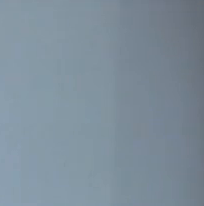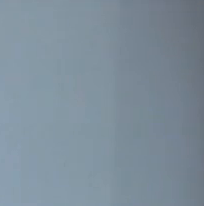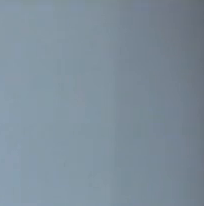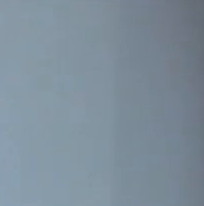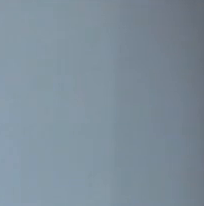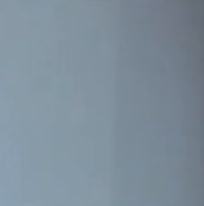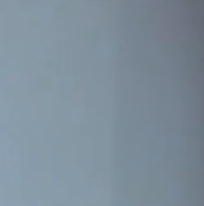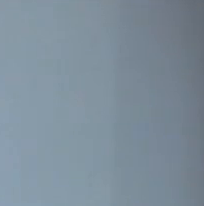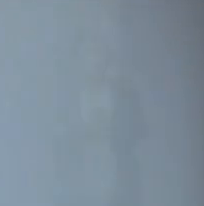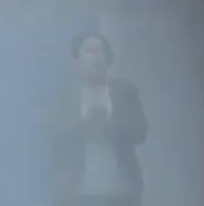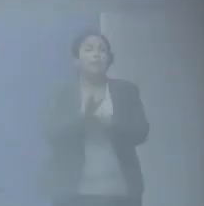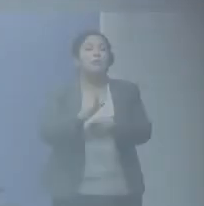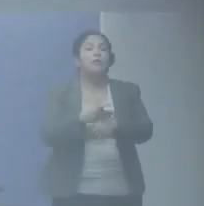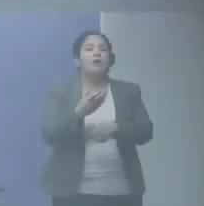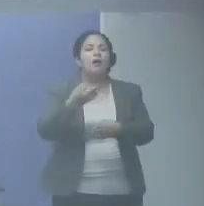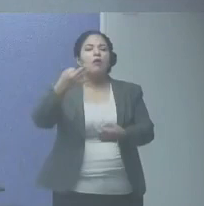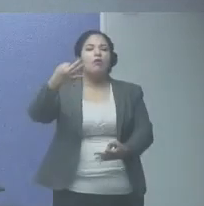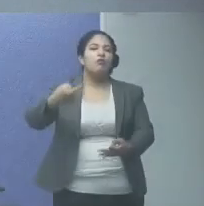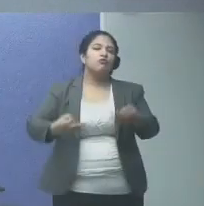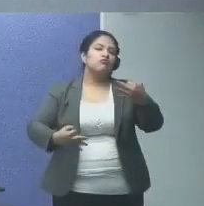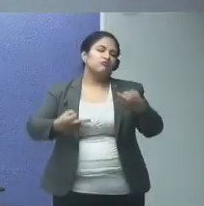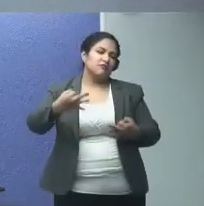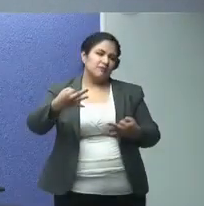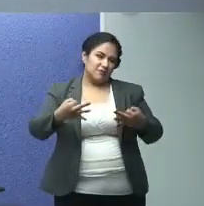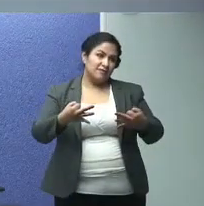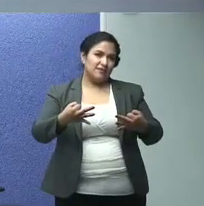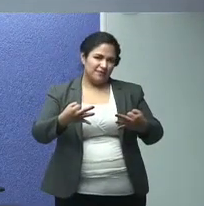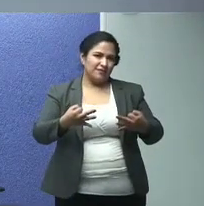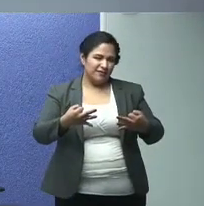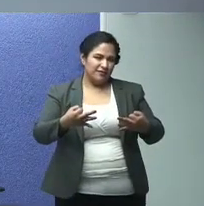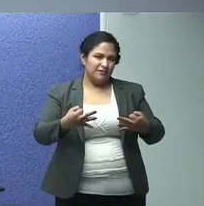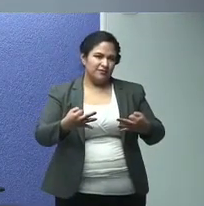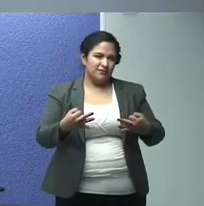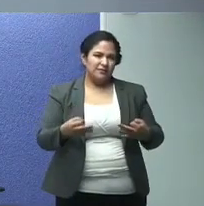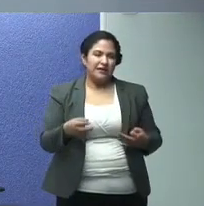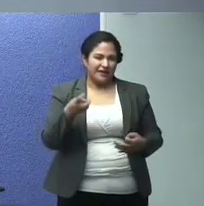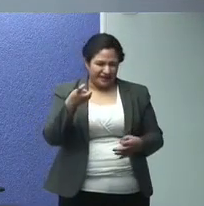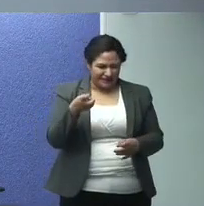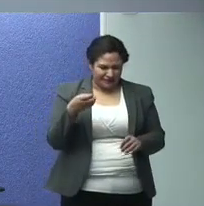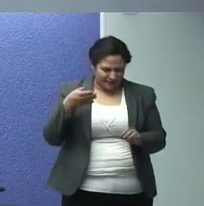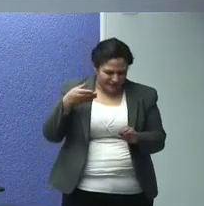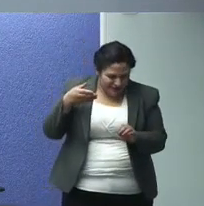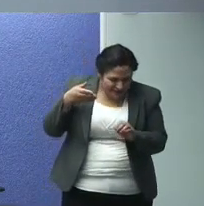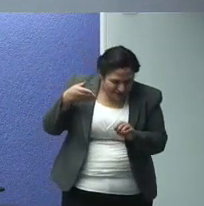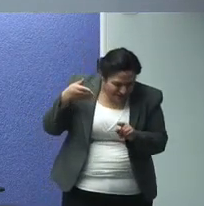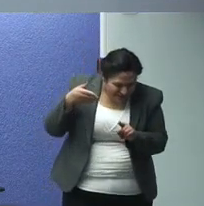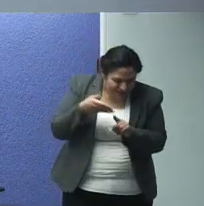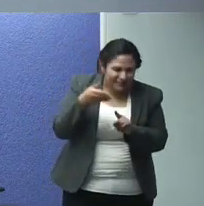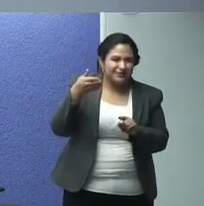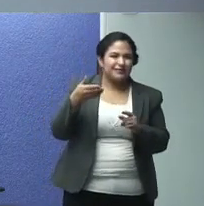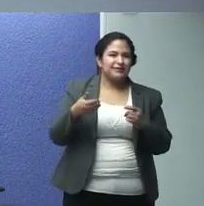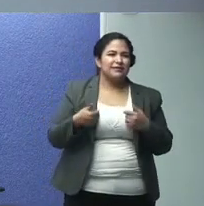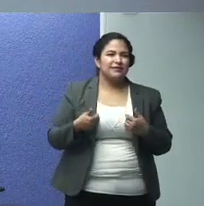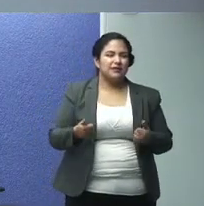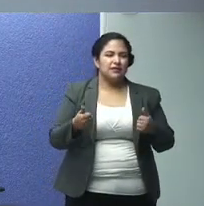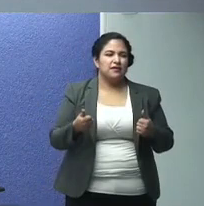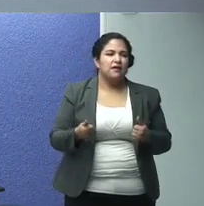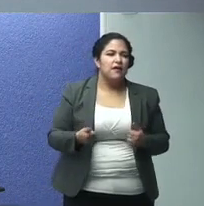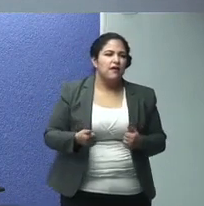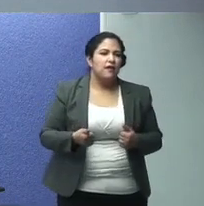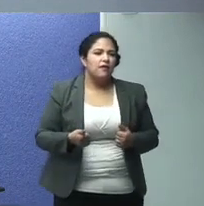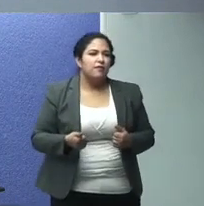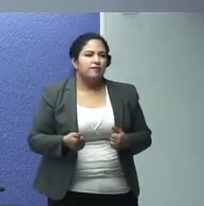social, y creo yo que este es el gran meollo de lo que estamos tocando, para de una vez eliminar que el